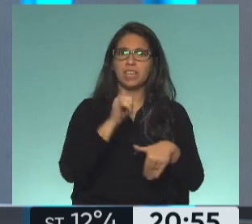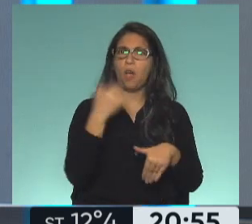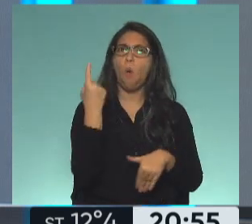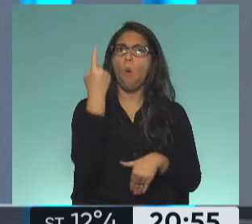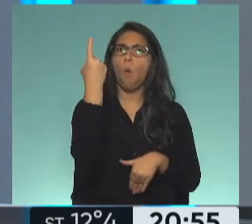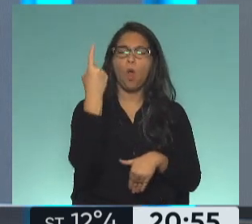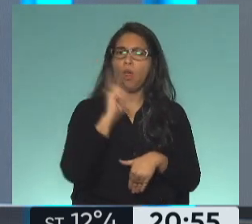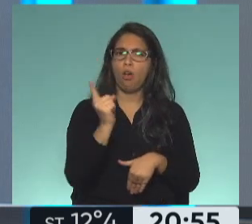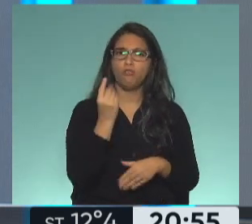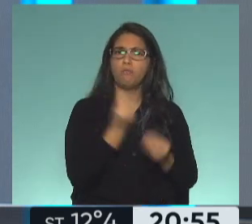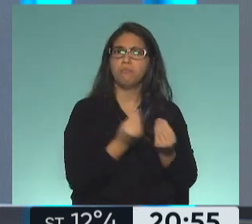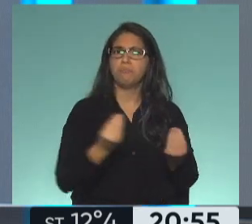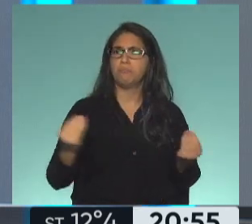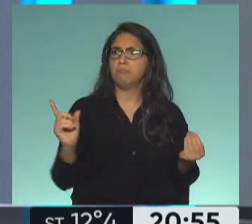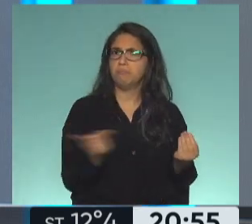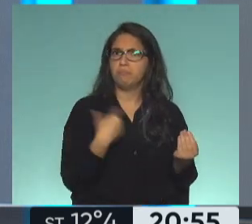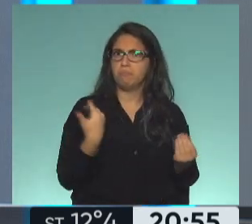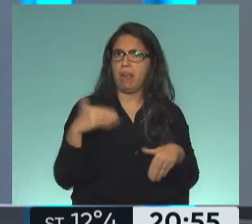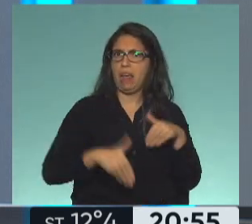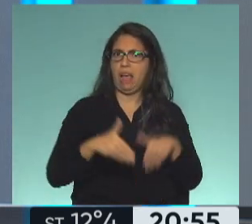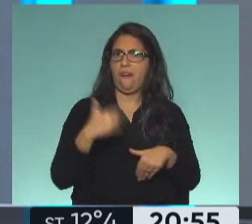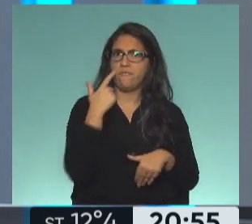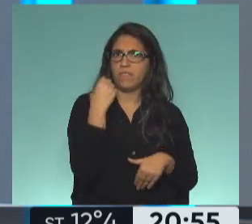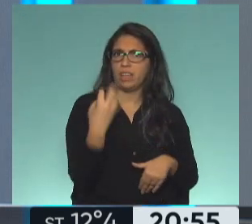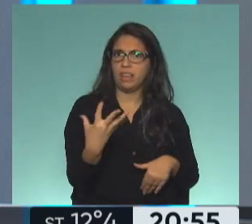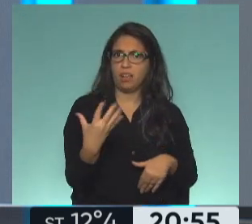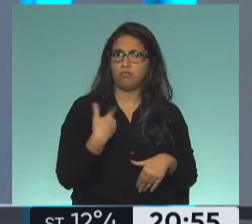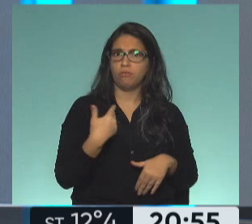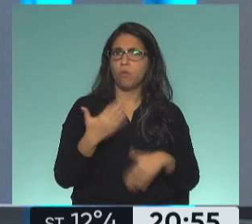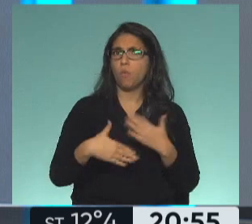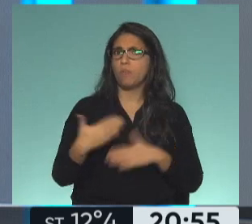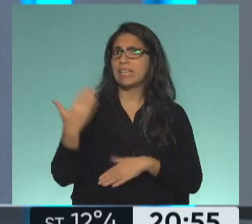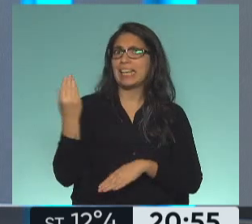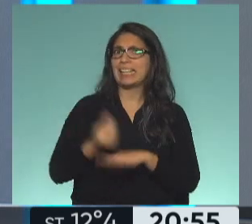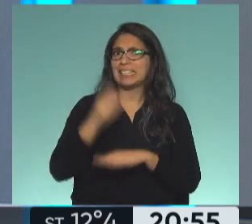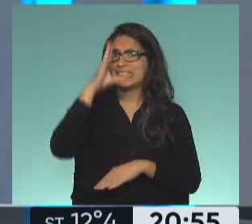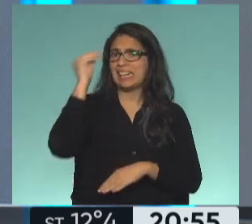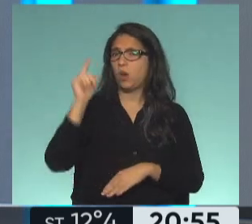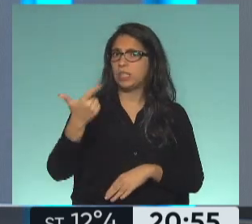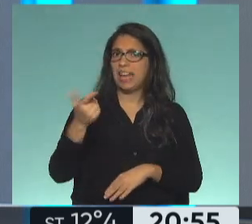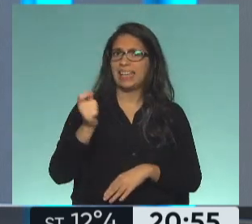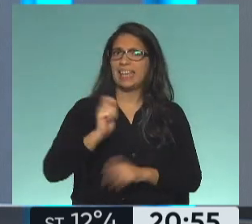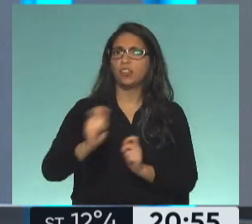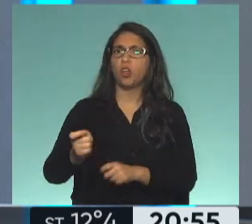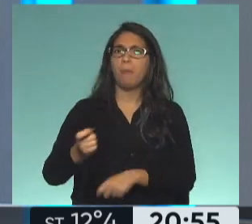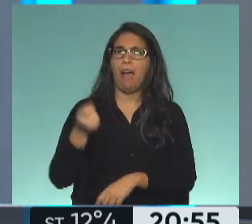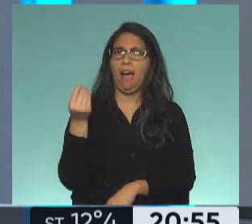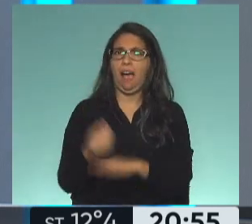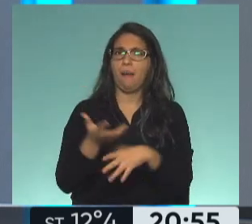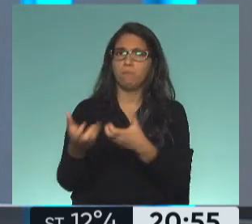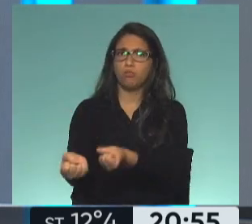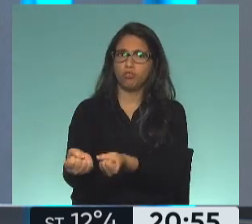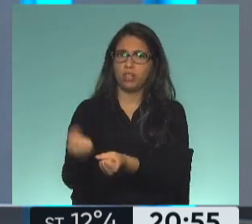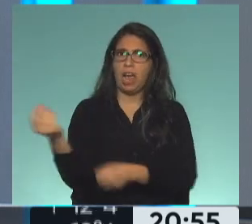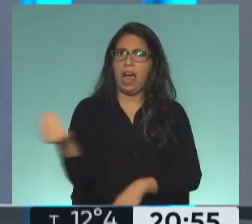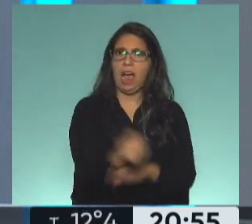candidato, yo me gané ese lugar, con lo cual hay que ver, bueno, si efectivamente Cristina no juega, a quién le da la